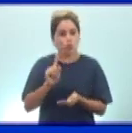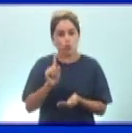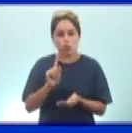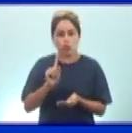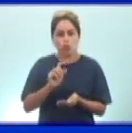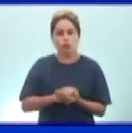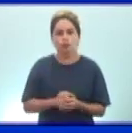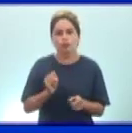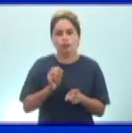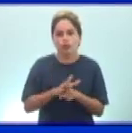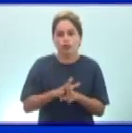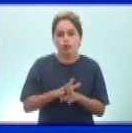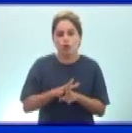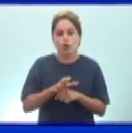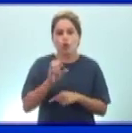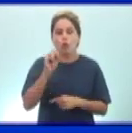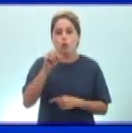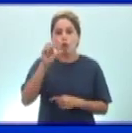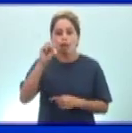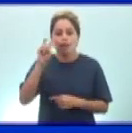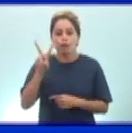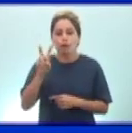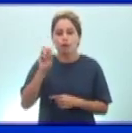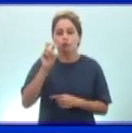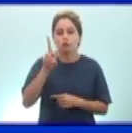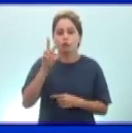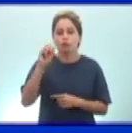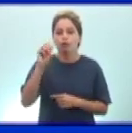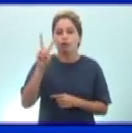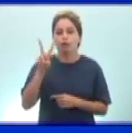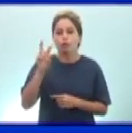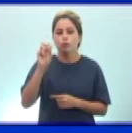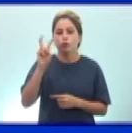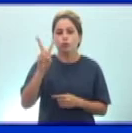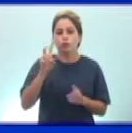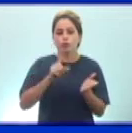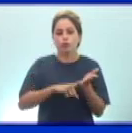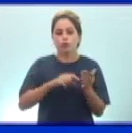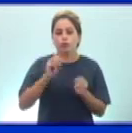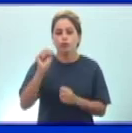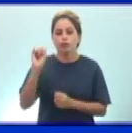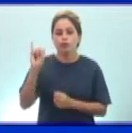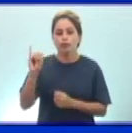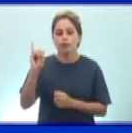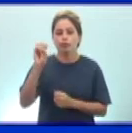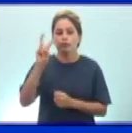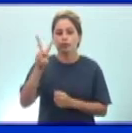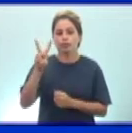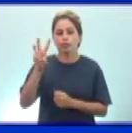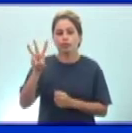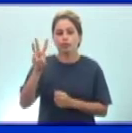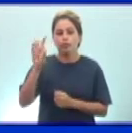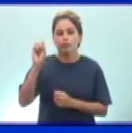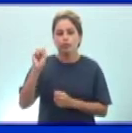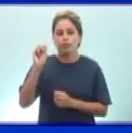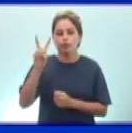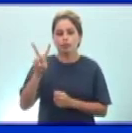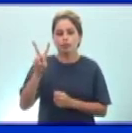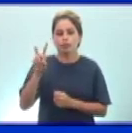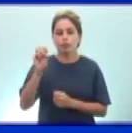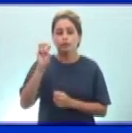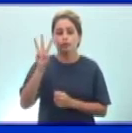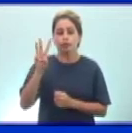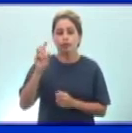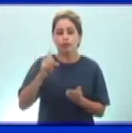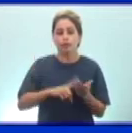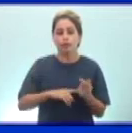1s2, 2s2, 2p6, 3s2, 3p6, 4s2 y quiero que se